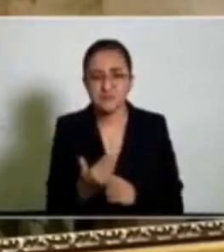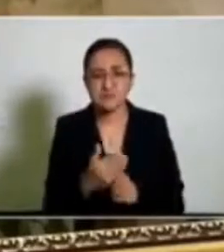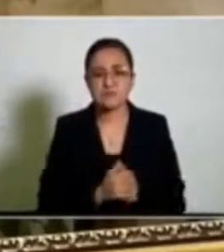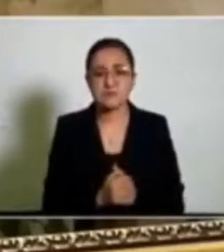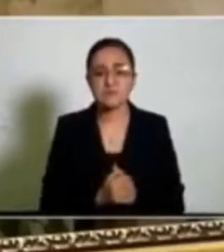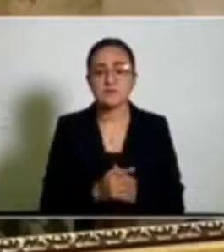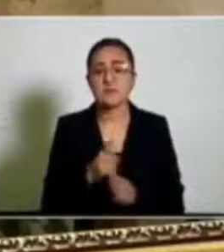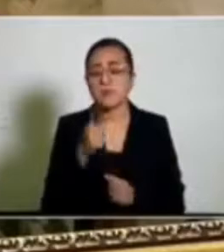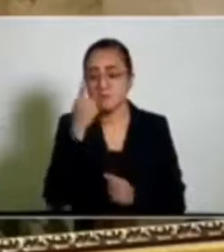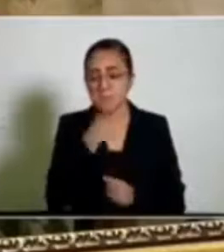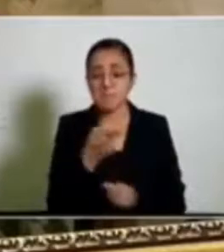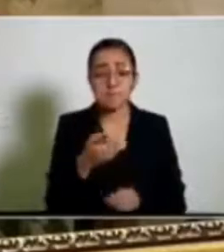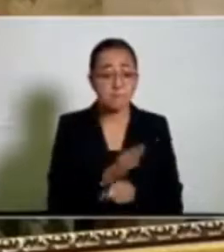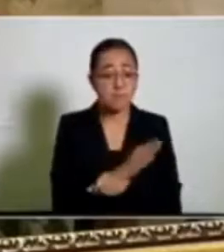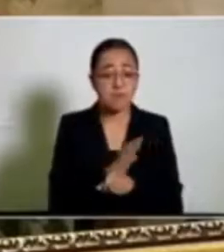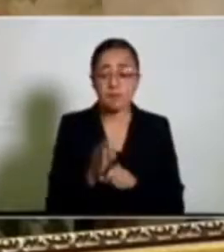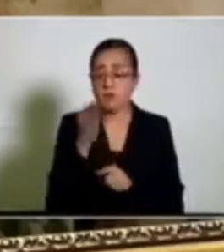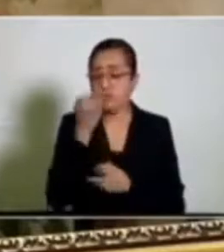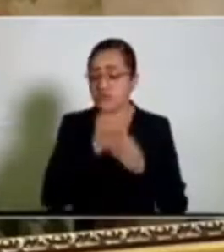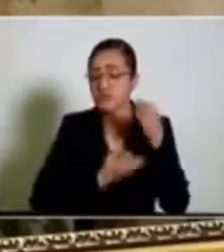por el bien de todos.